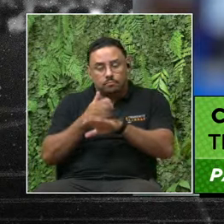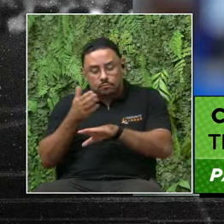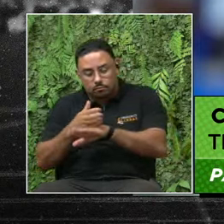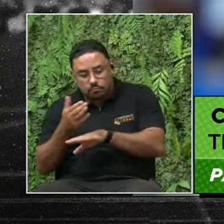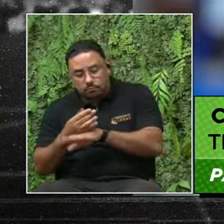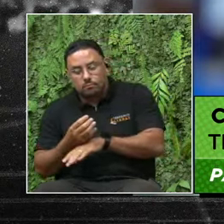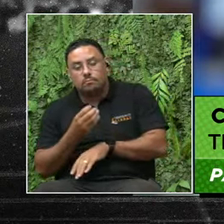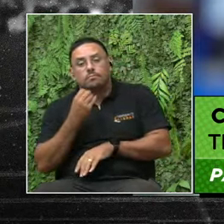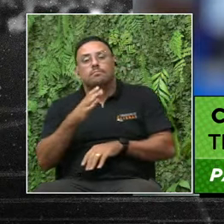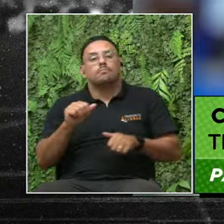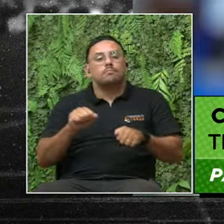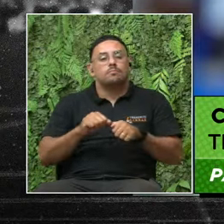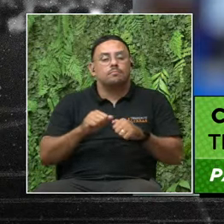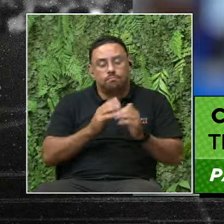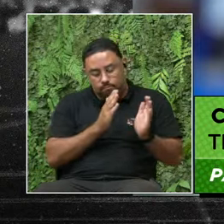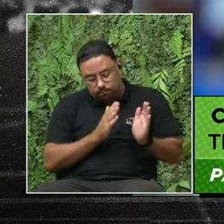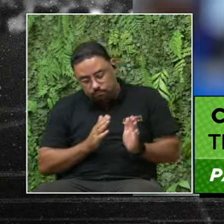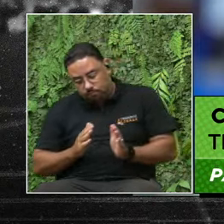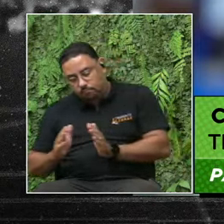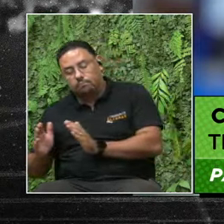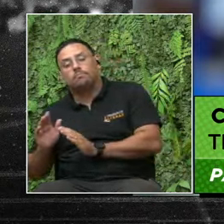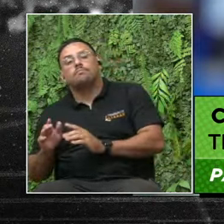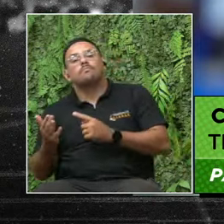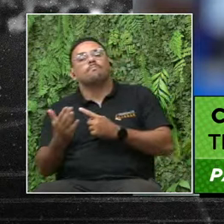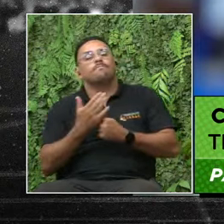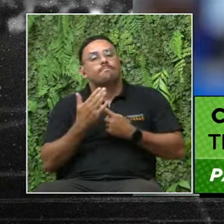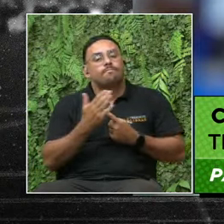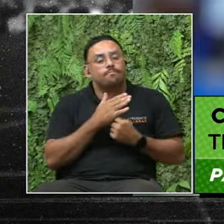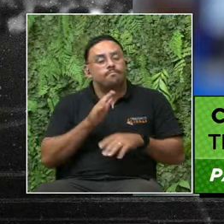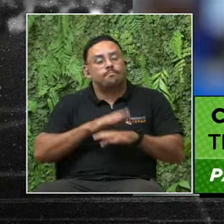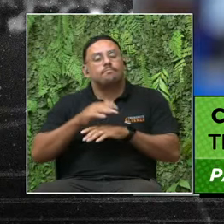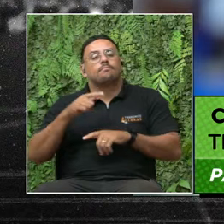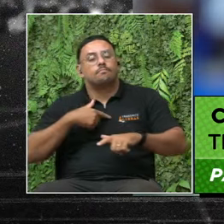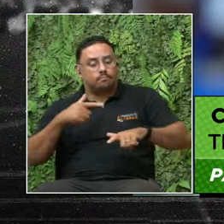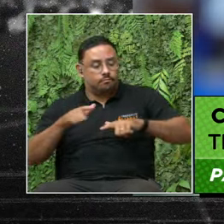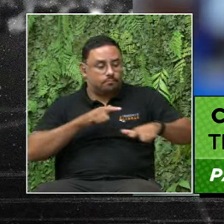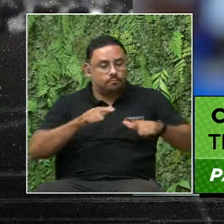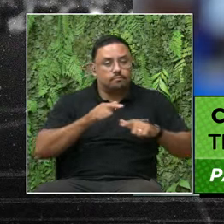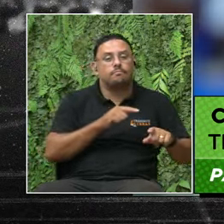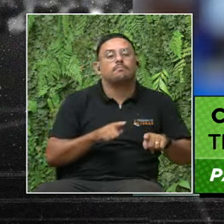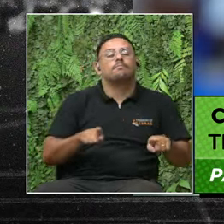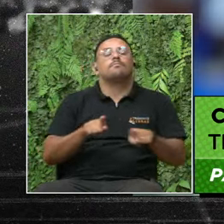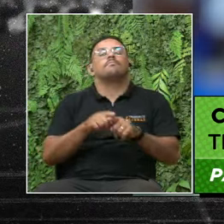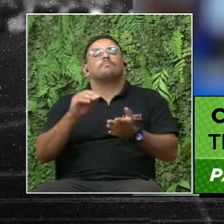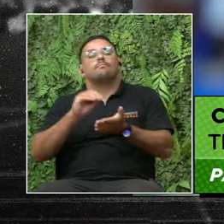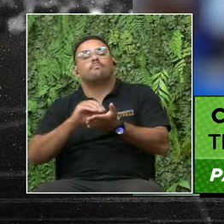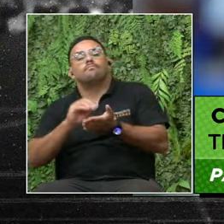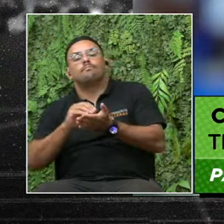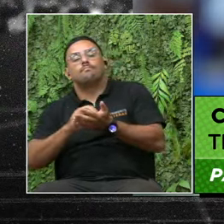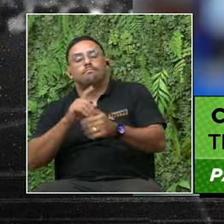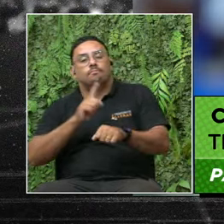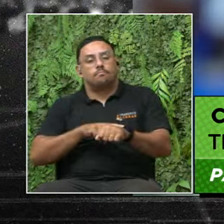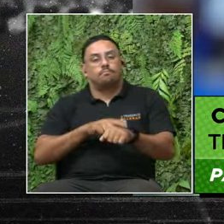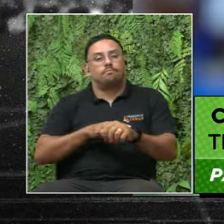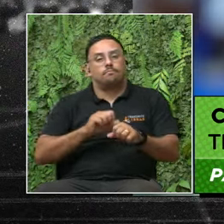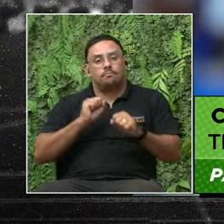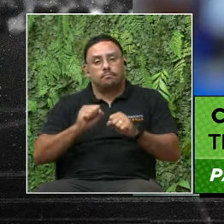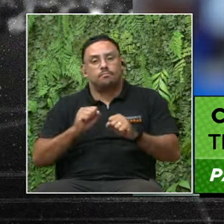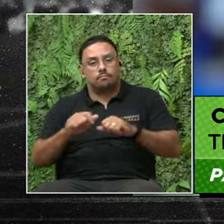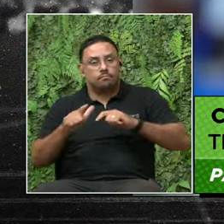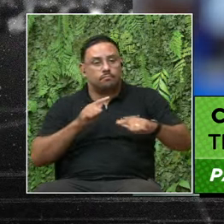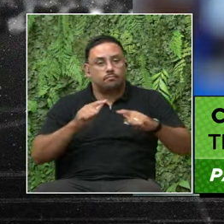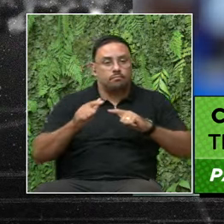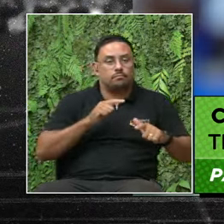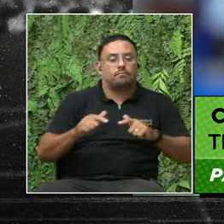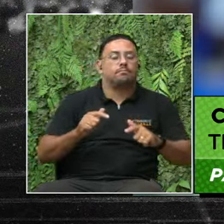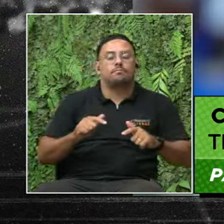muy buenos a Lo Largo de su Carrera Y eso facilita mi trabajo y la falta de tiempo para podas veces trabajar en